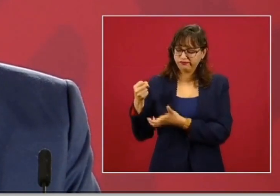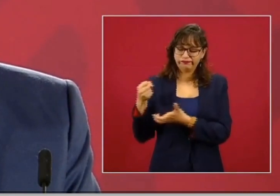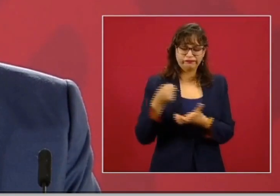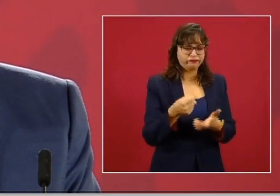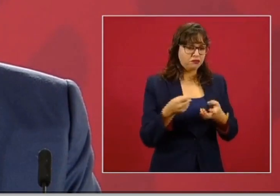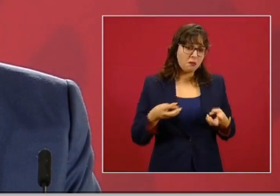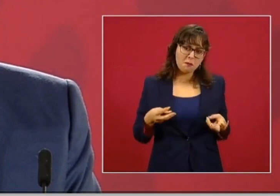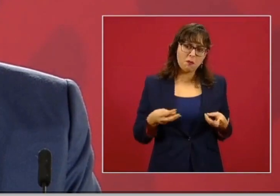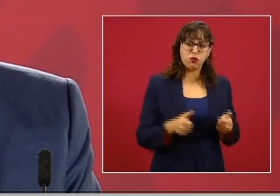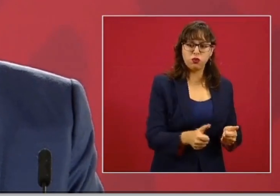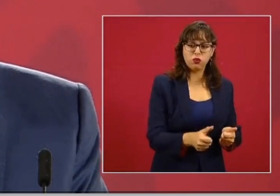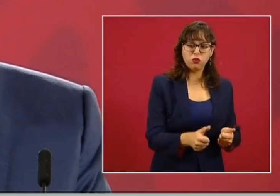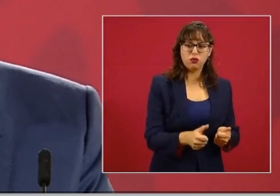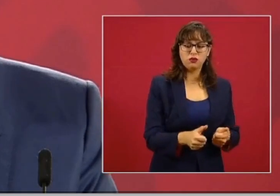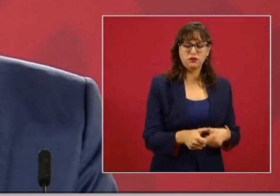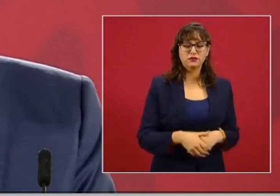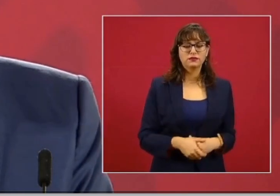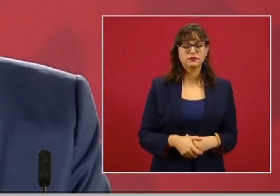millones